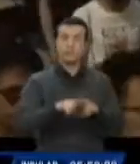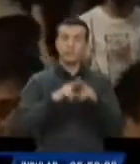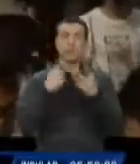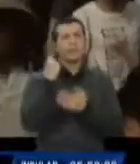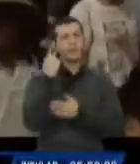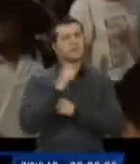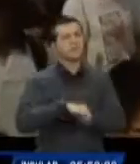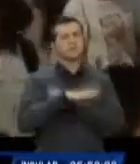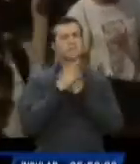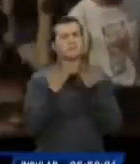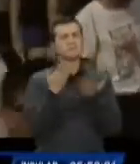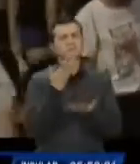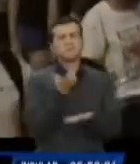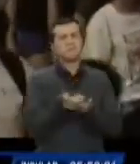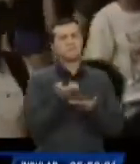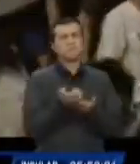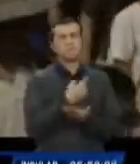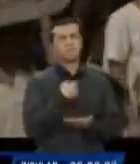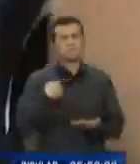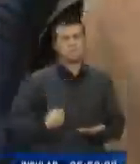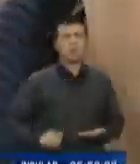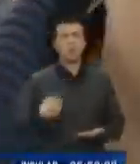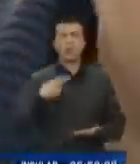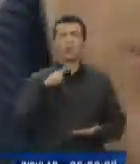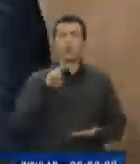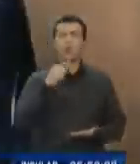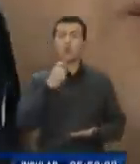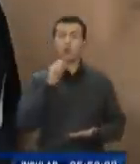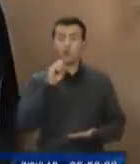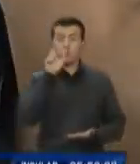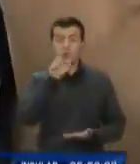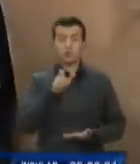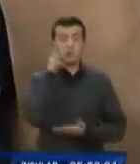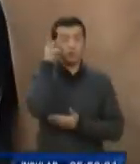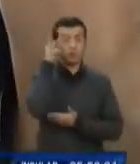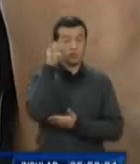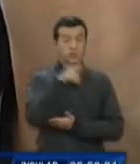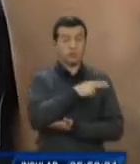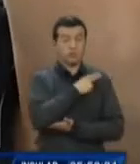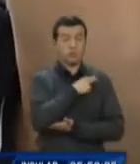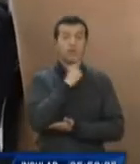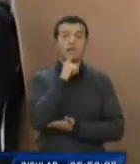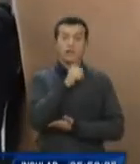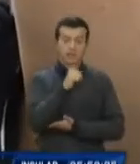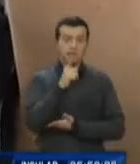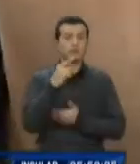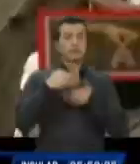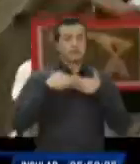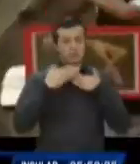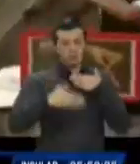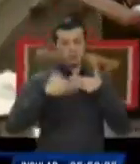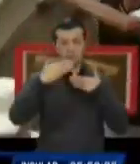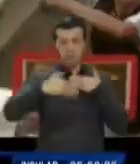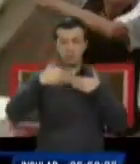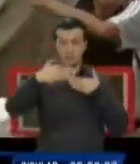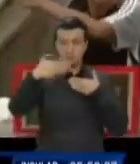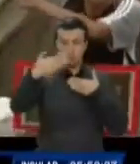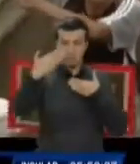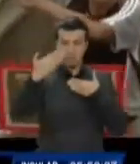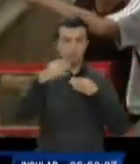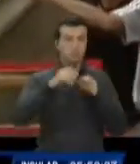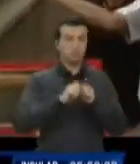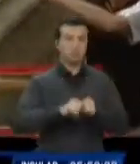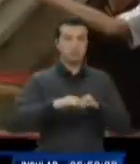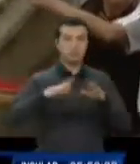Para entender lo que sucede con la economía china, Hugo Villacrés, analista y catedrático universitario, explica que existen ciclos que se cumplen y que generan expansión